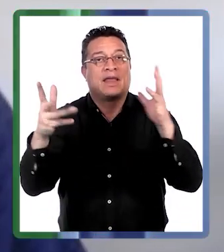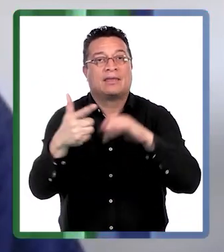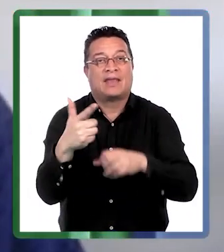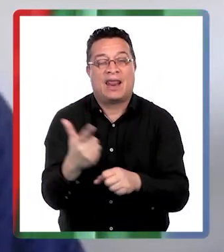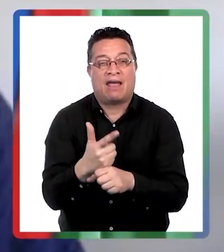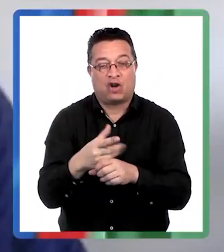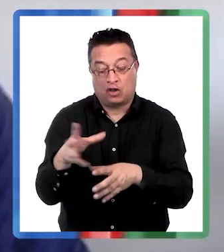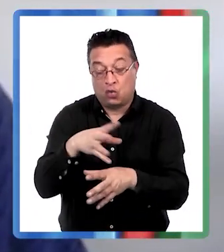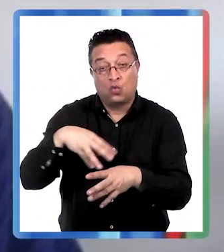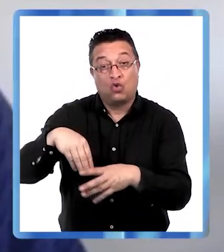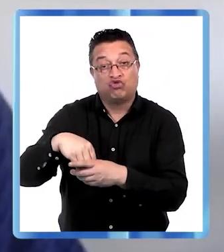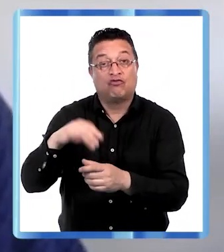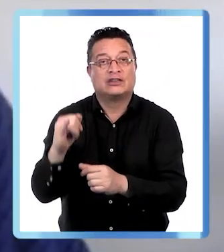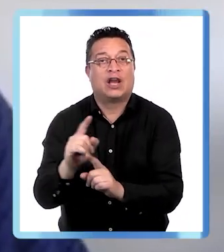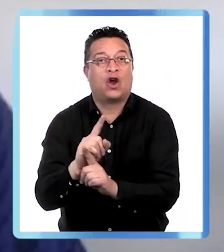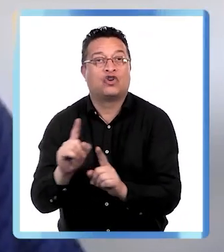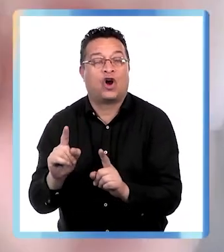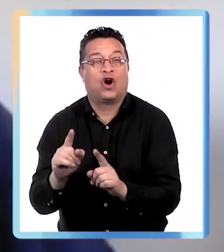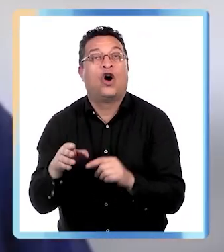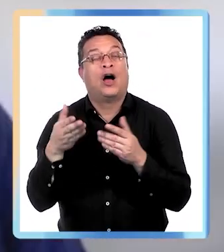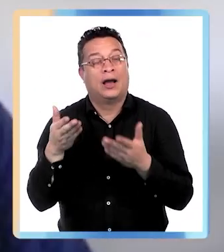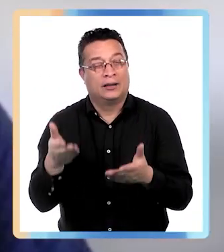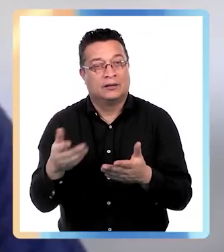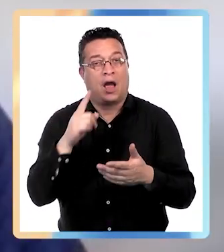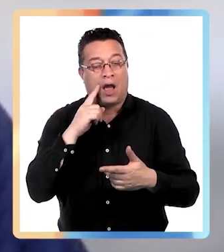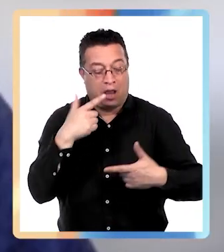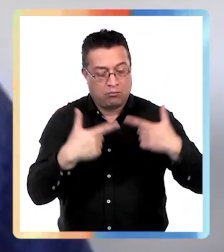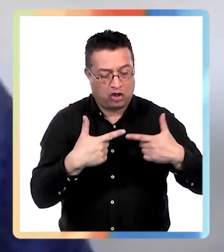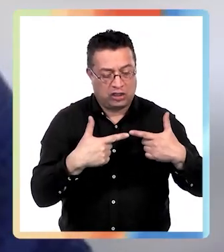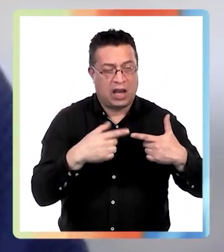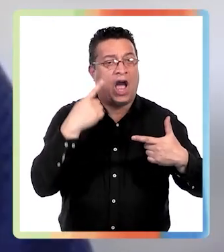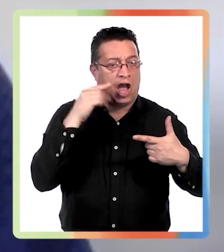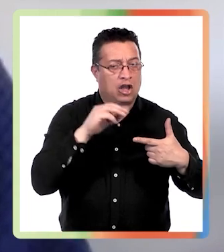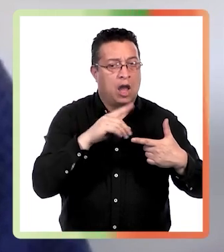ambiente laboral es inclusivo o no. Tenemos una política, pero